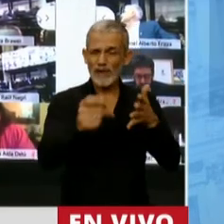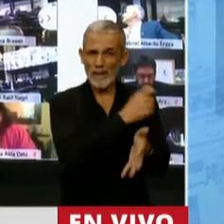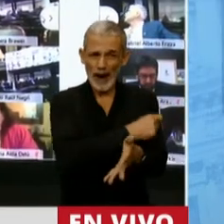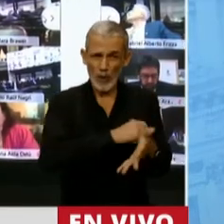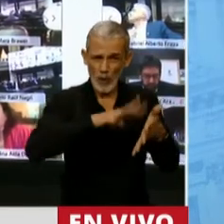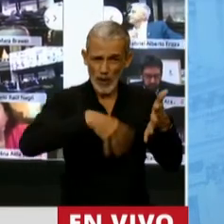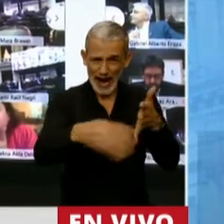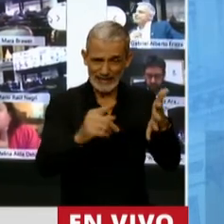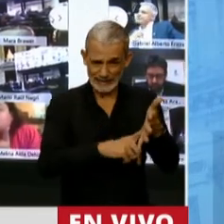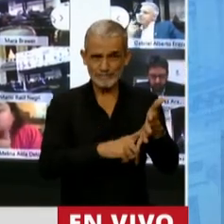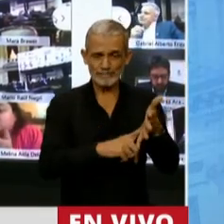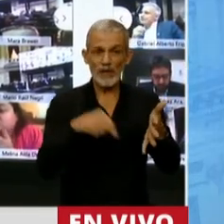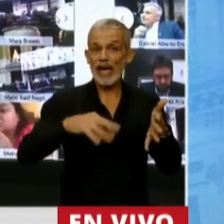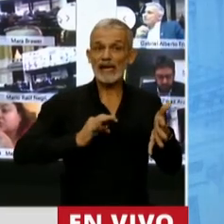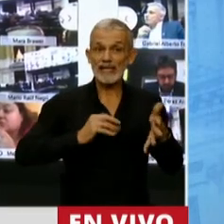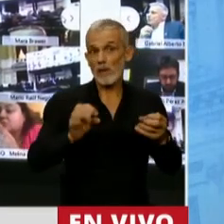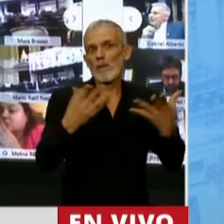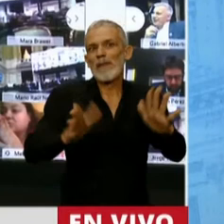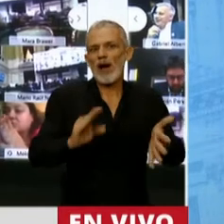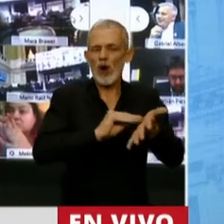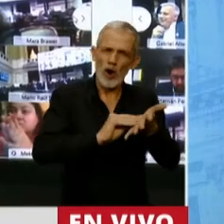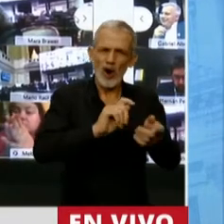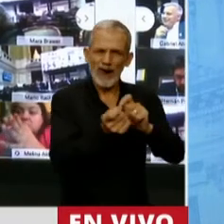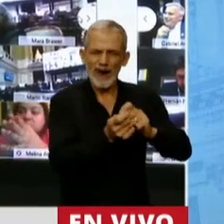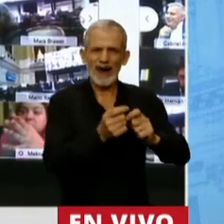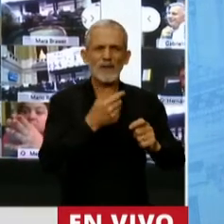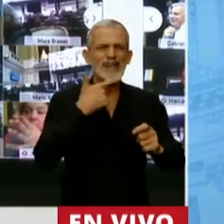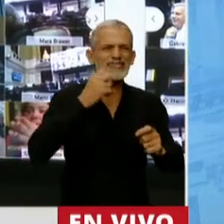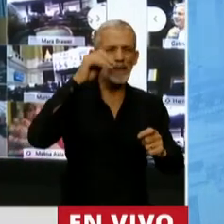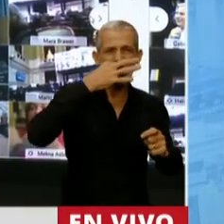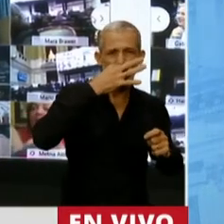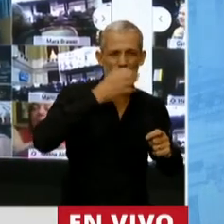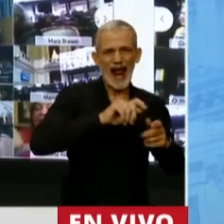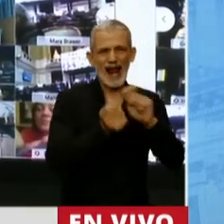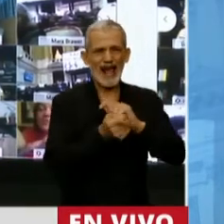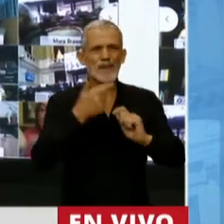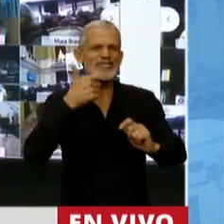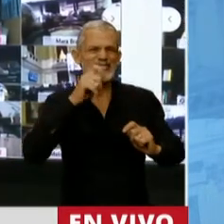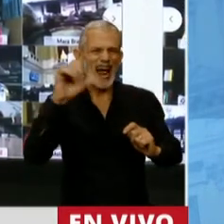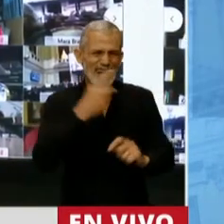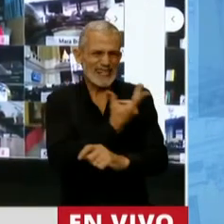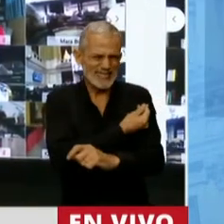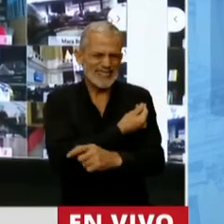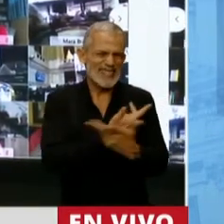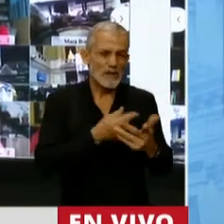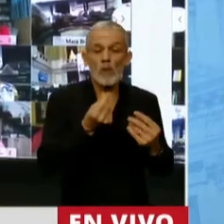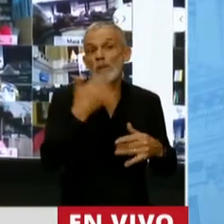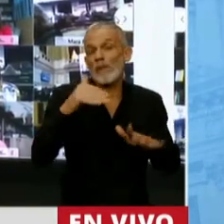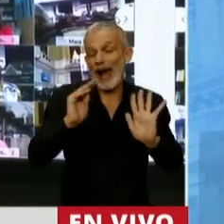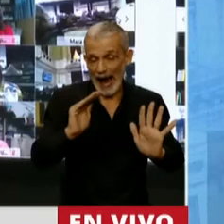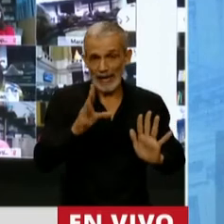vacunas, que este año está mejorado porque hemos cambiado la vacuna Sabin oral por la vacuna Salk, que es inyectable, un poquito más